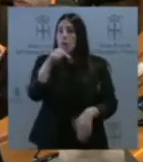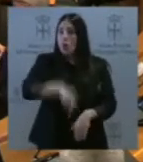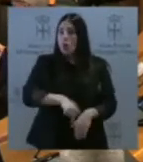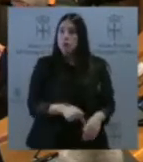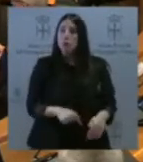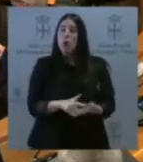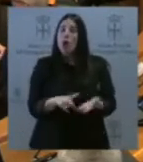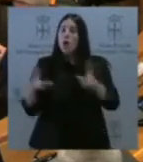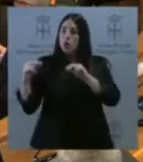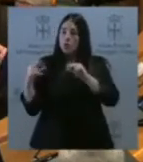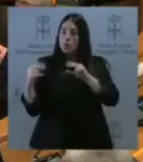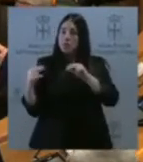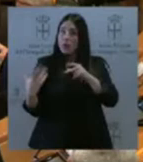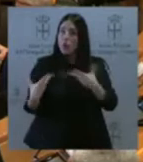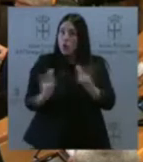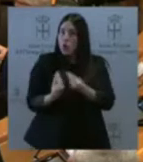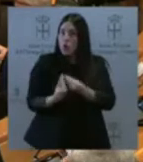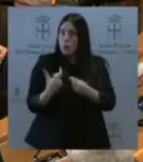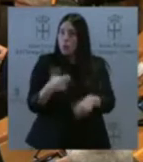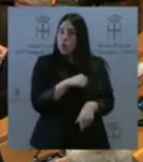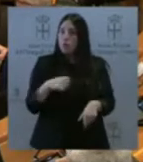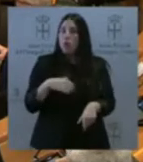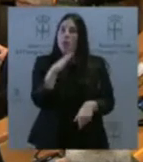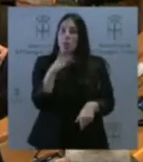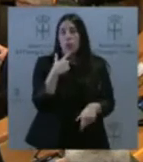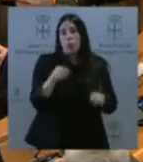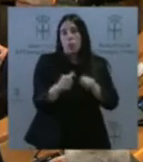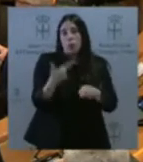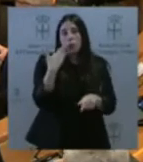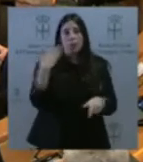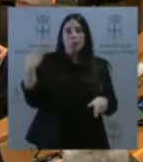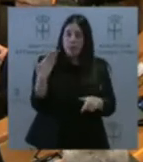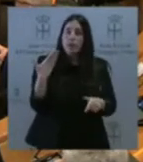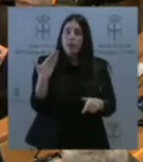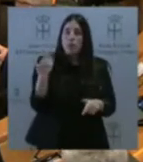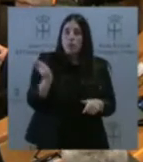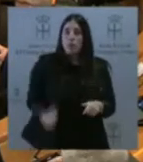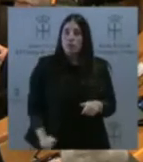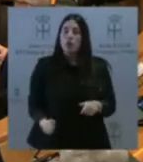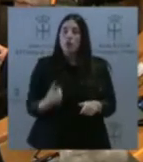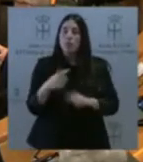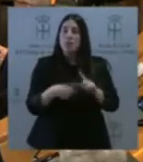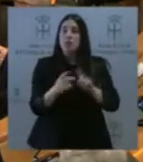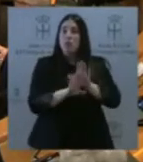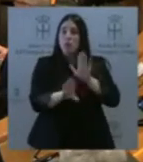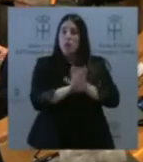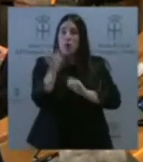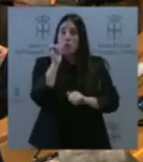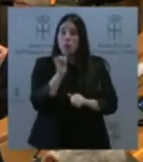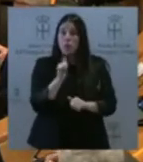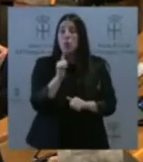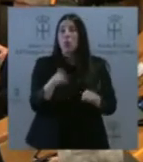decencia institucional como por respeto hacia los vecinos de Oviedo, no acuda solo a sentencias de tribunales. Arguménteme desde la